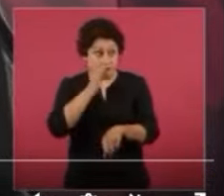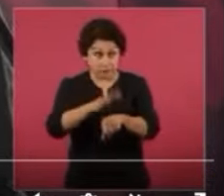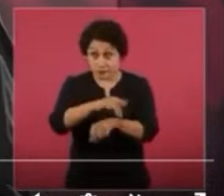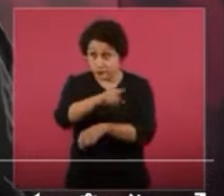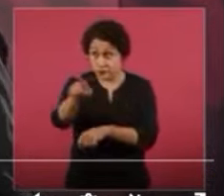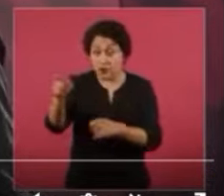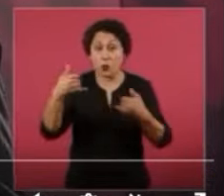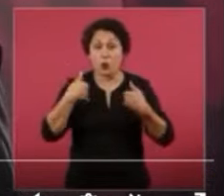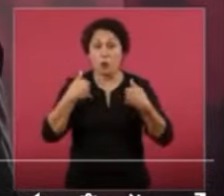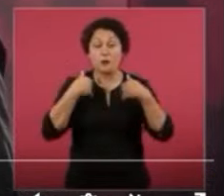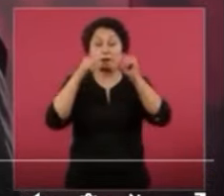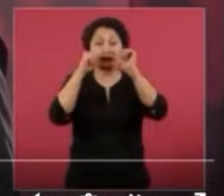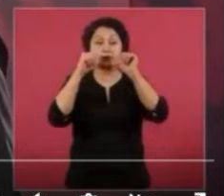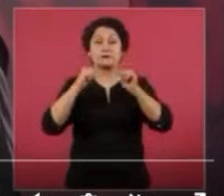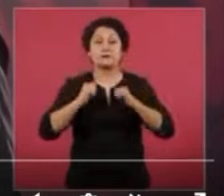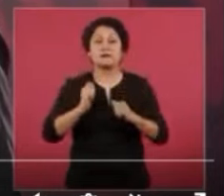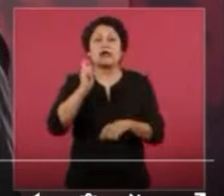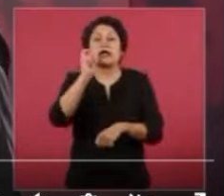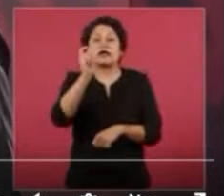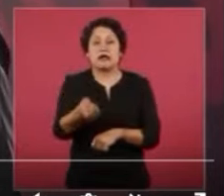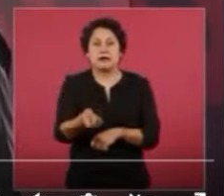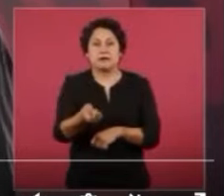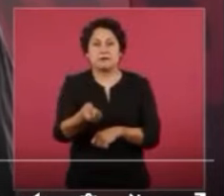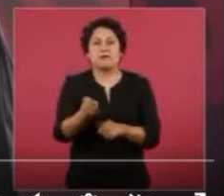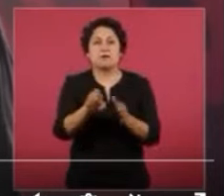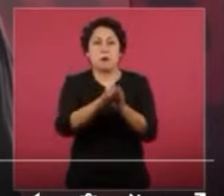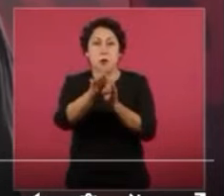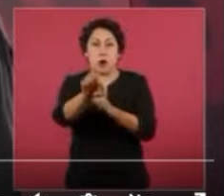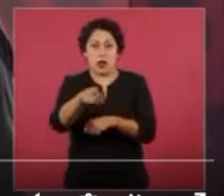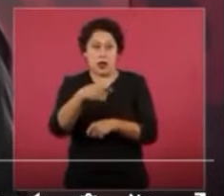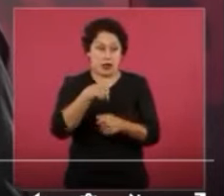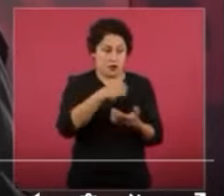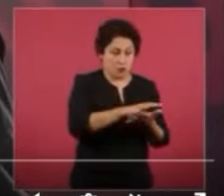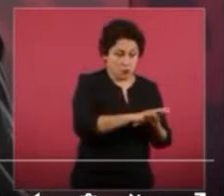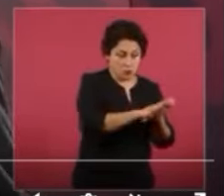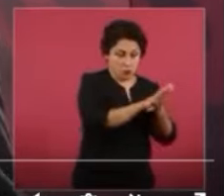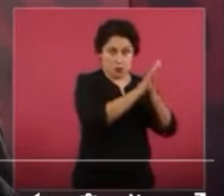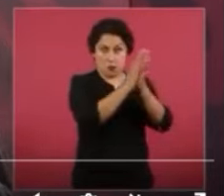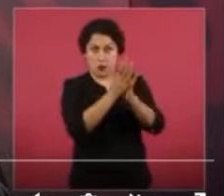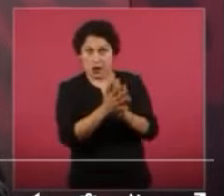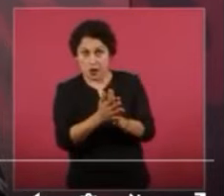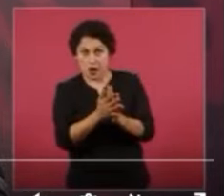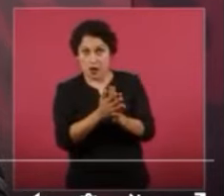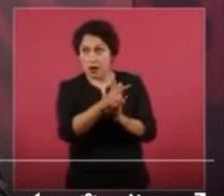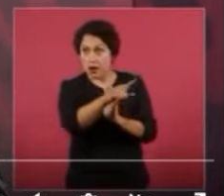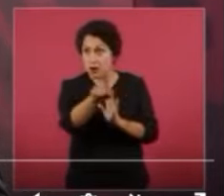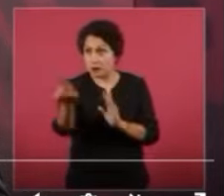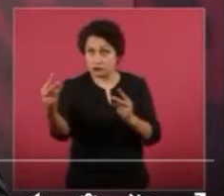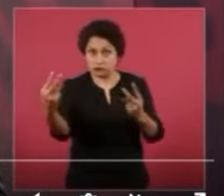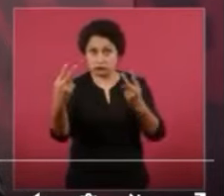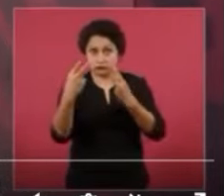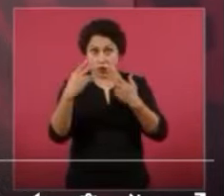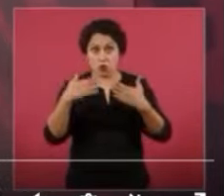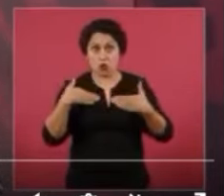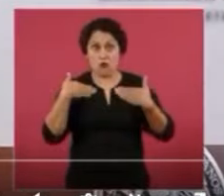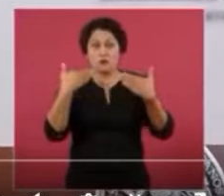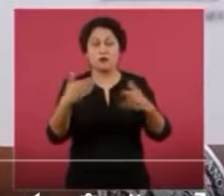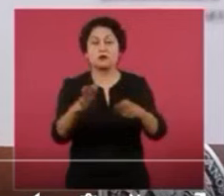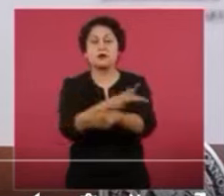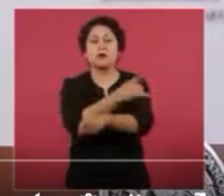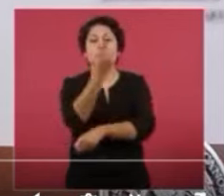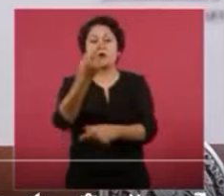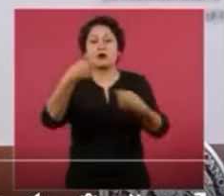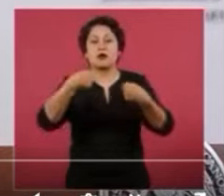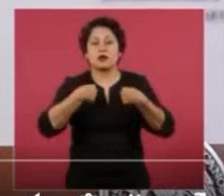autoridad moral y para tener autoridad moral hay que actuar con